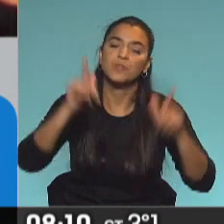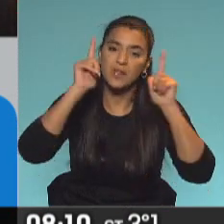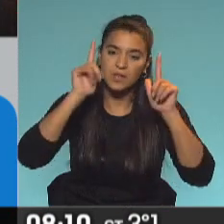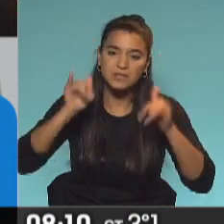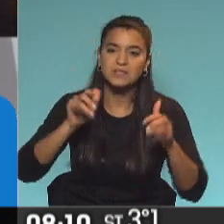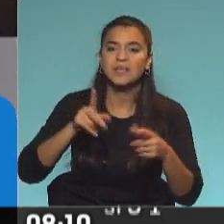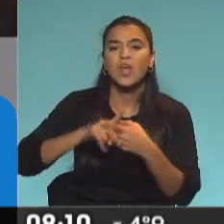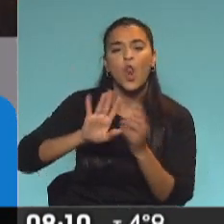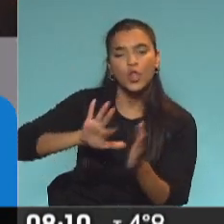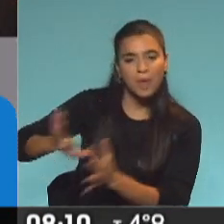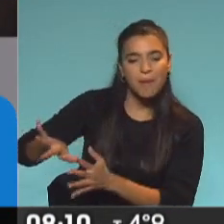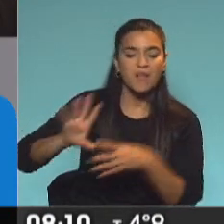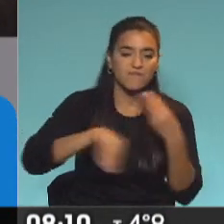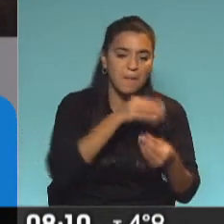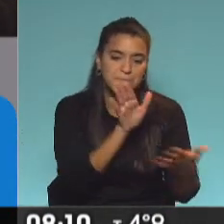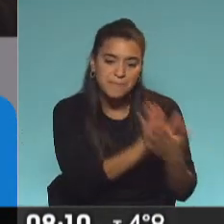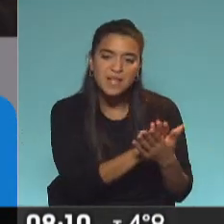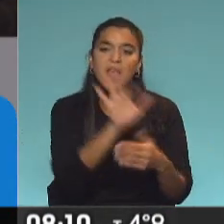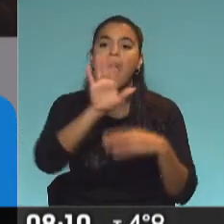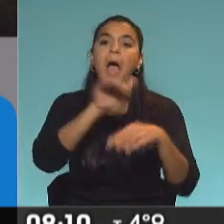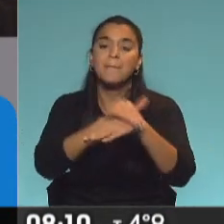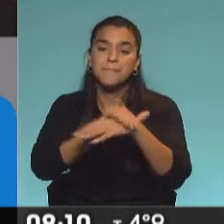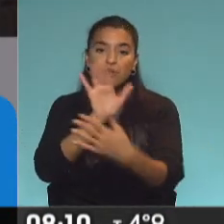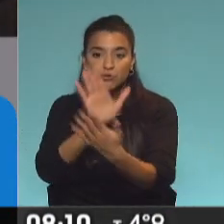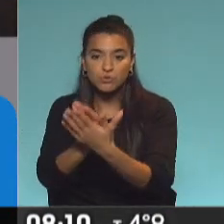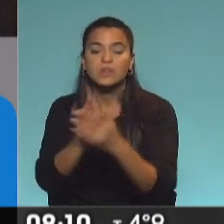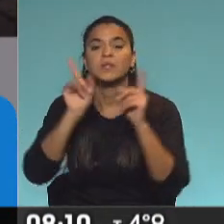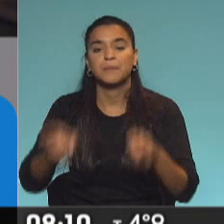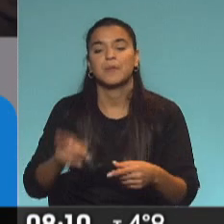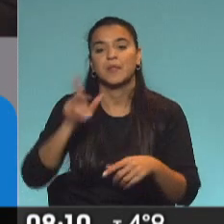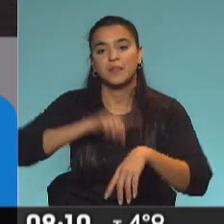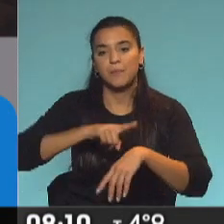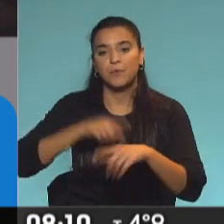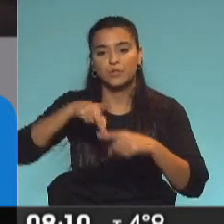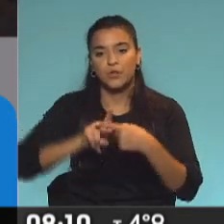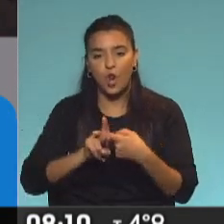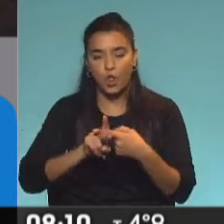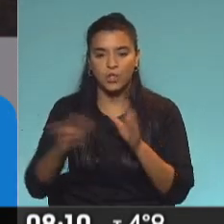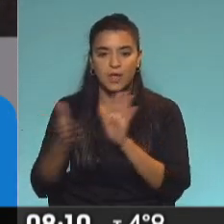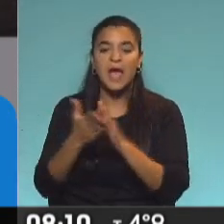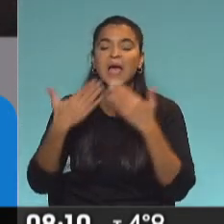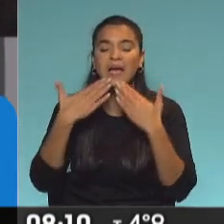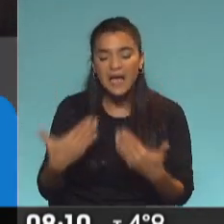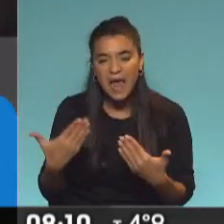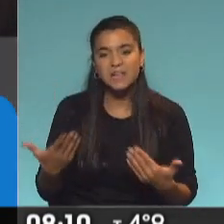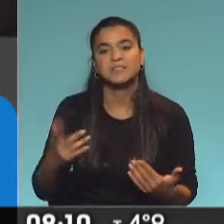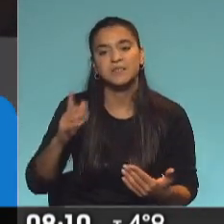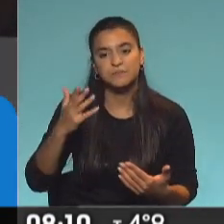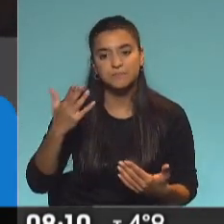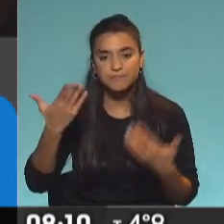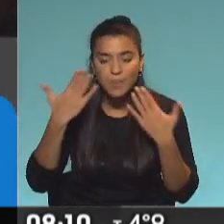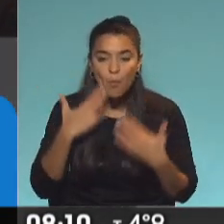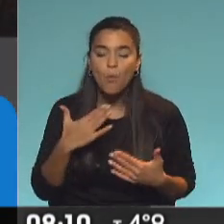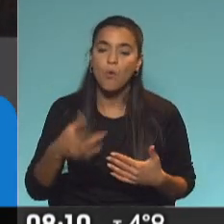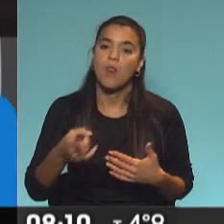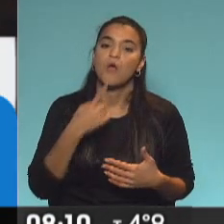sin tecnología, con la familia, con los amigos y un tiempo con la tecnología. Doctor, gracias por estos minutos, muy amable, y nos quedamos con